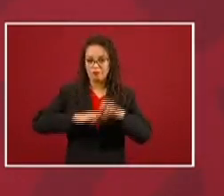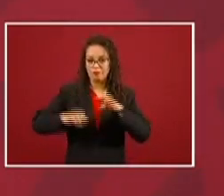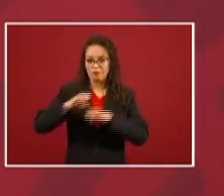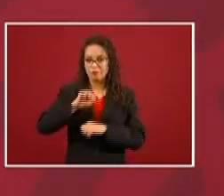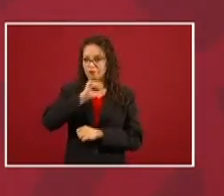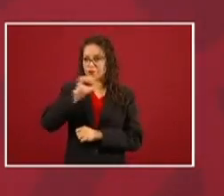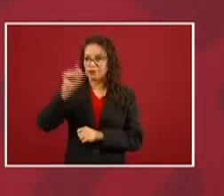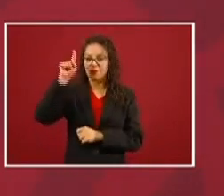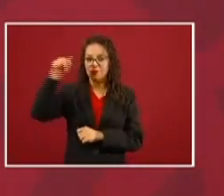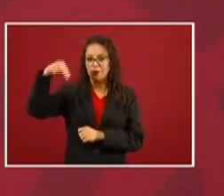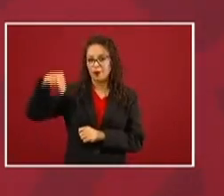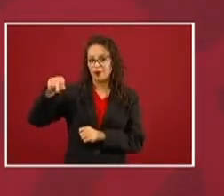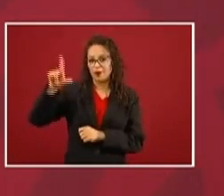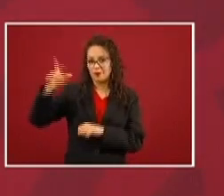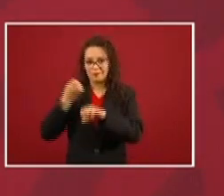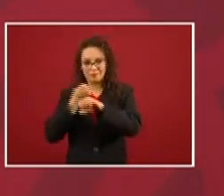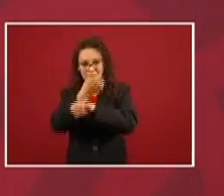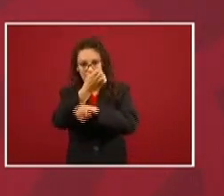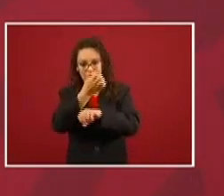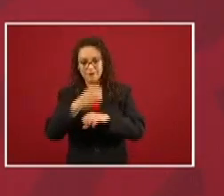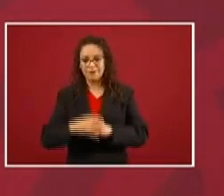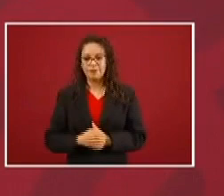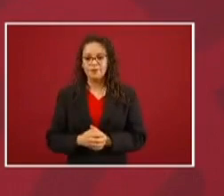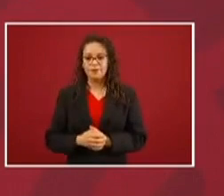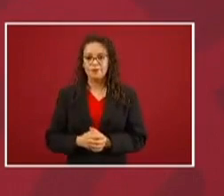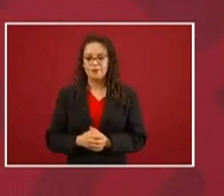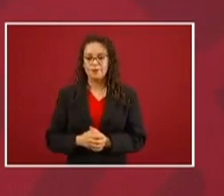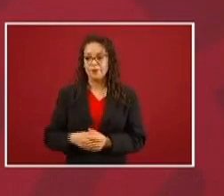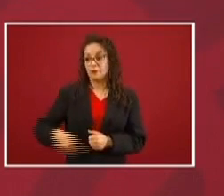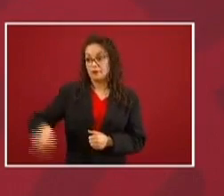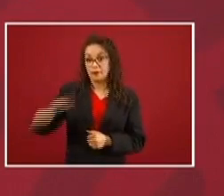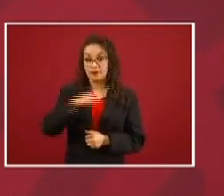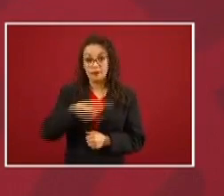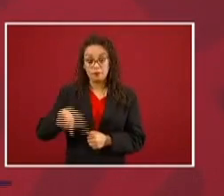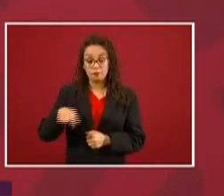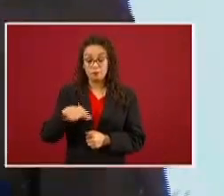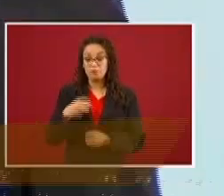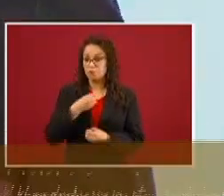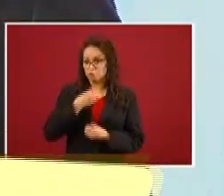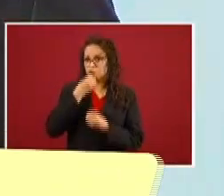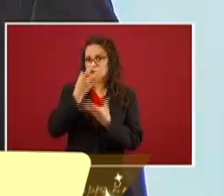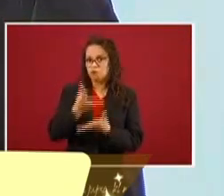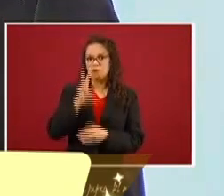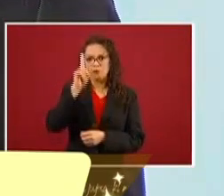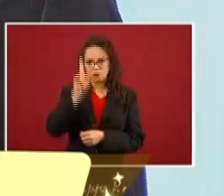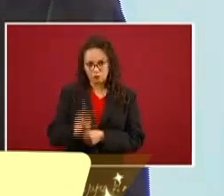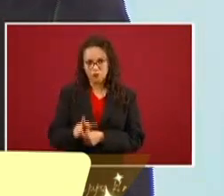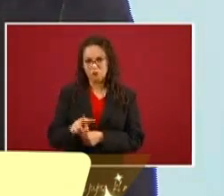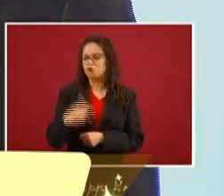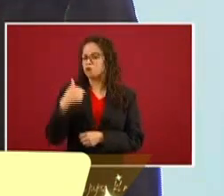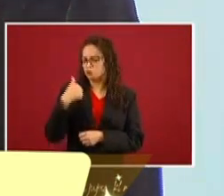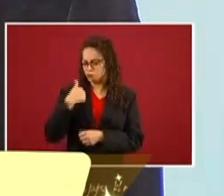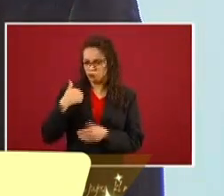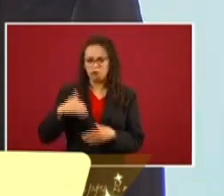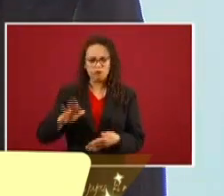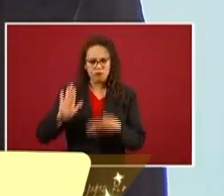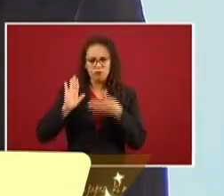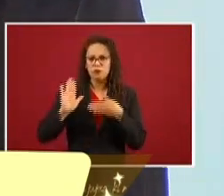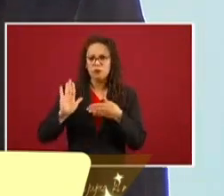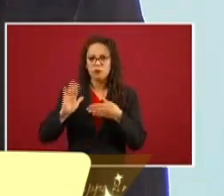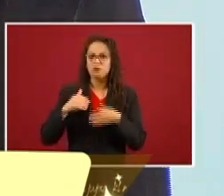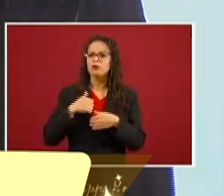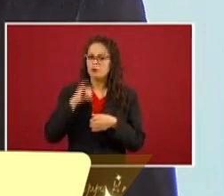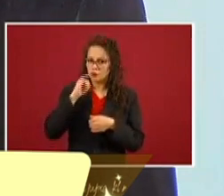llamado a las empresas que están despidiendo a trabajadores a que rectifique finalmente comentarles que respecto a la reunión